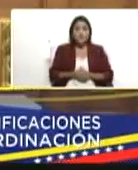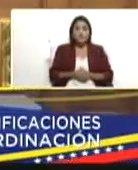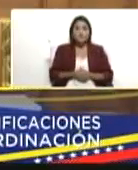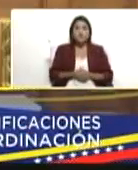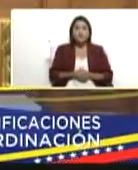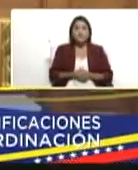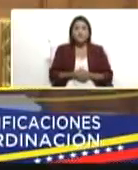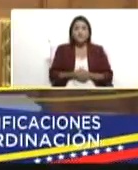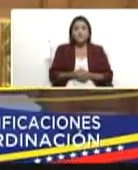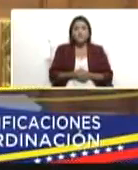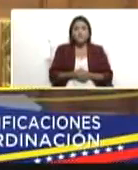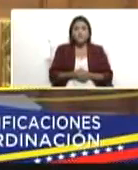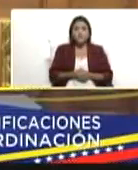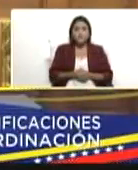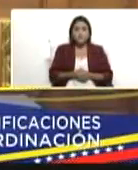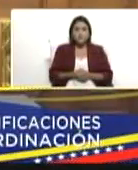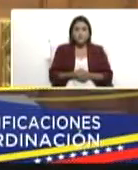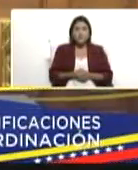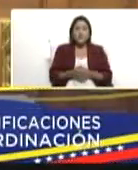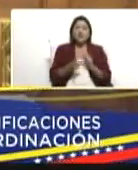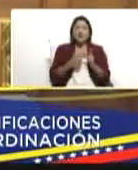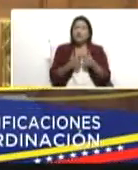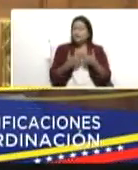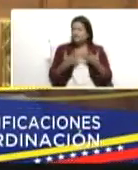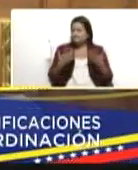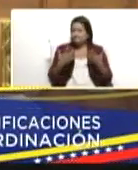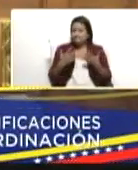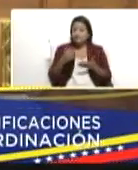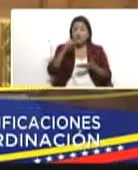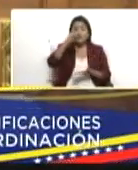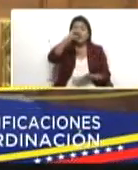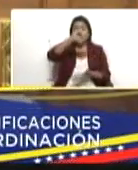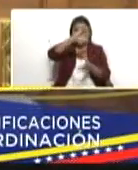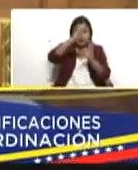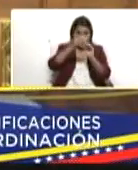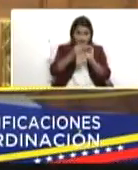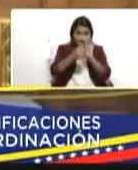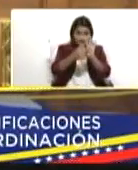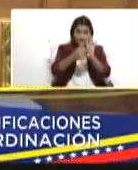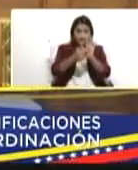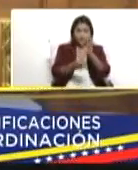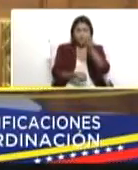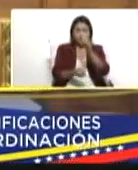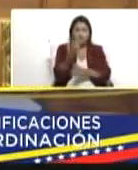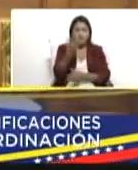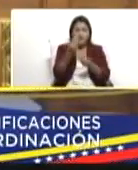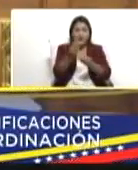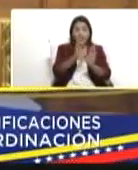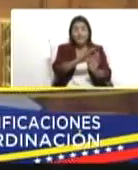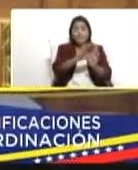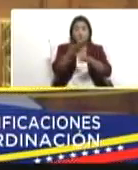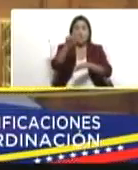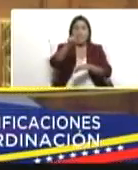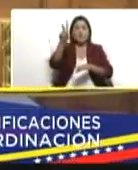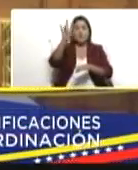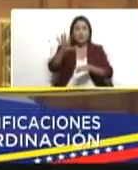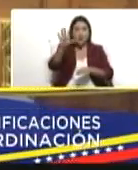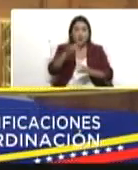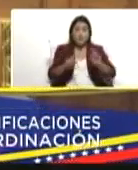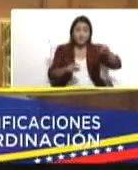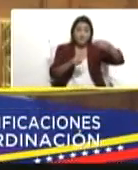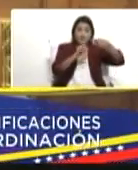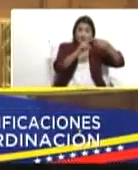duros y los cl nacieron para salvar al pueblo primero los Club